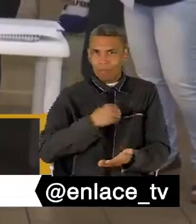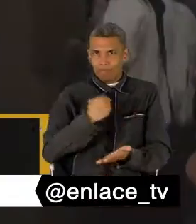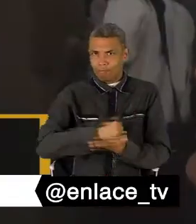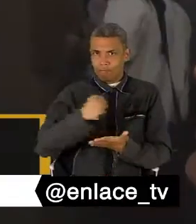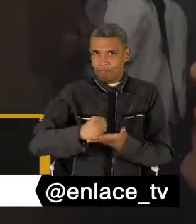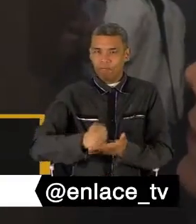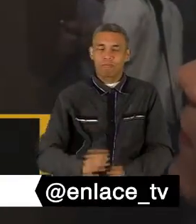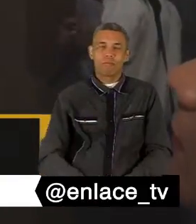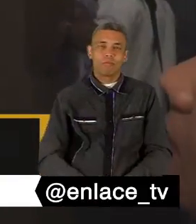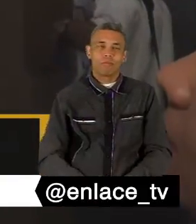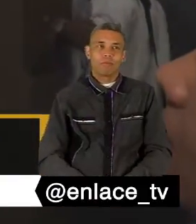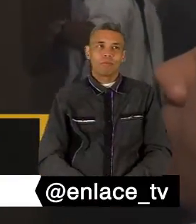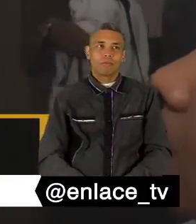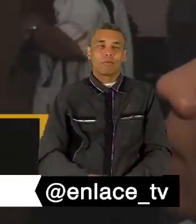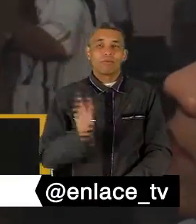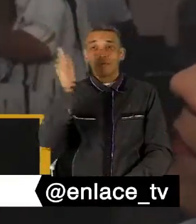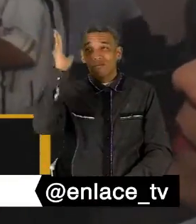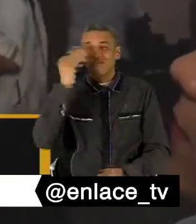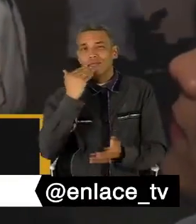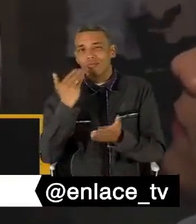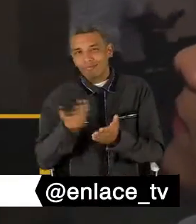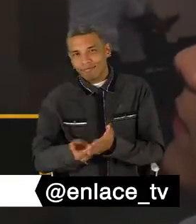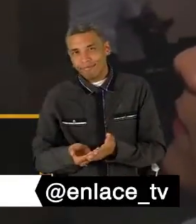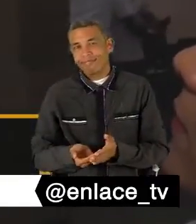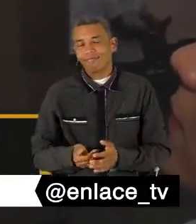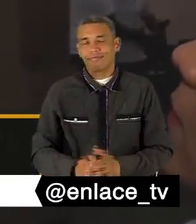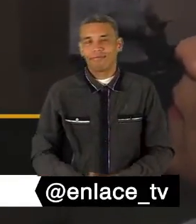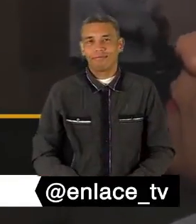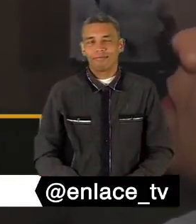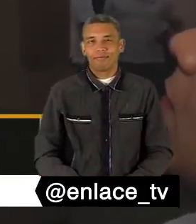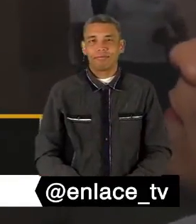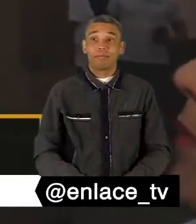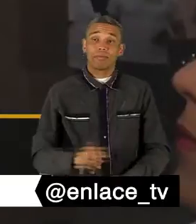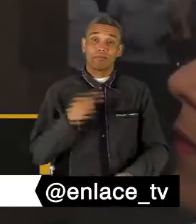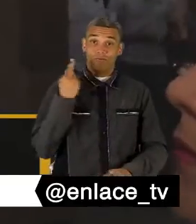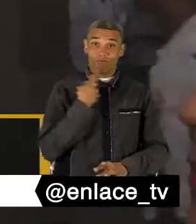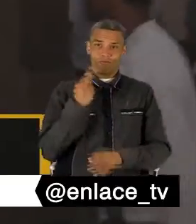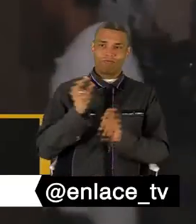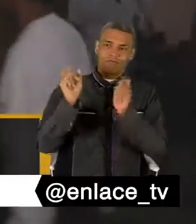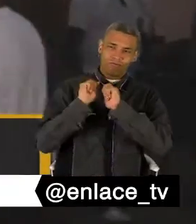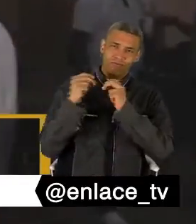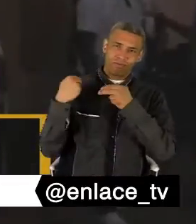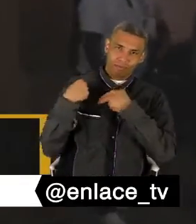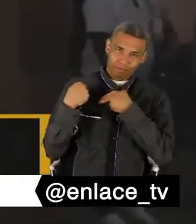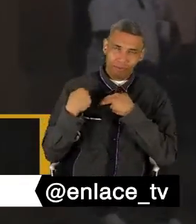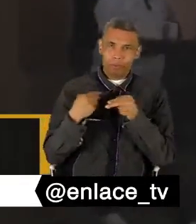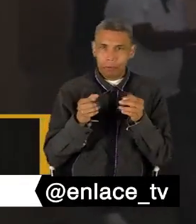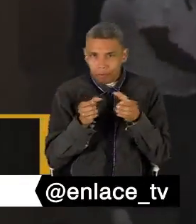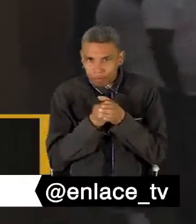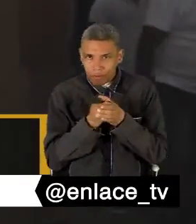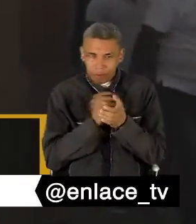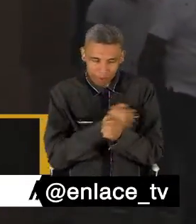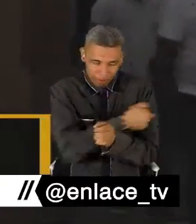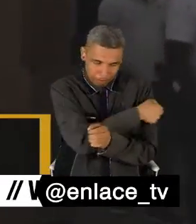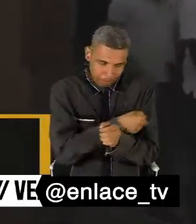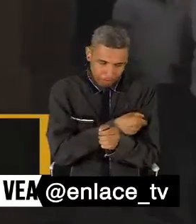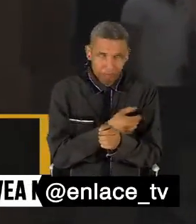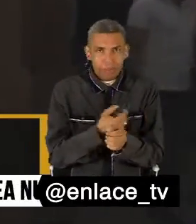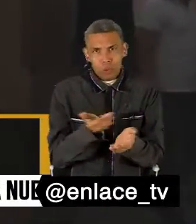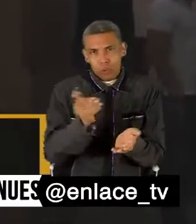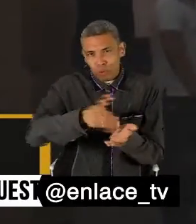2016-2019. Primero que todo, agradecerle a Dios por permitirme pues nuevamente representar al sector de vigías del patrimonio.